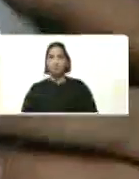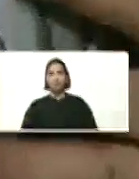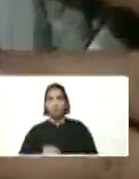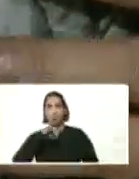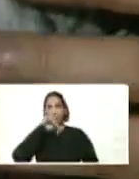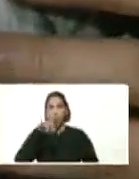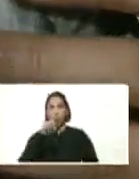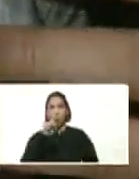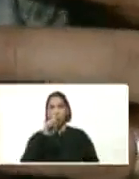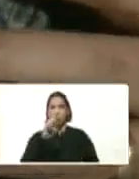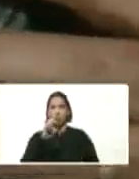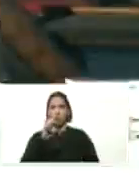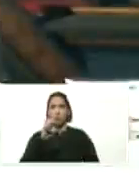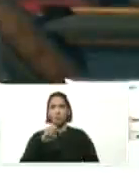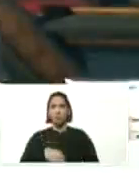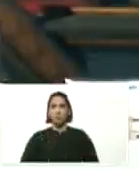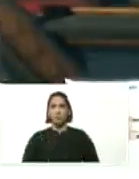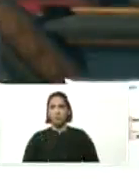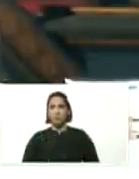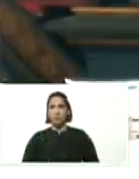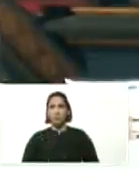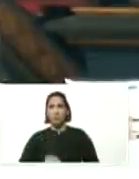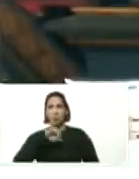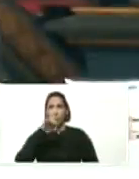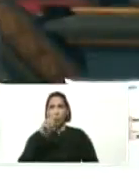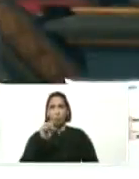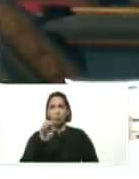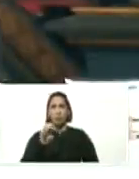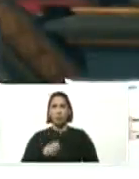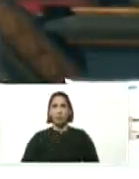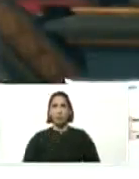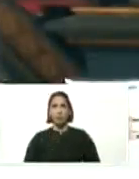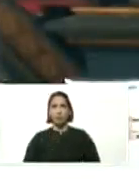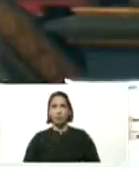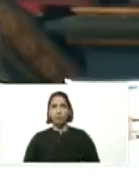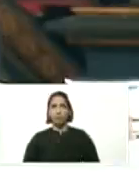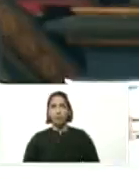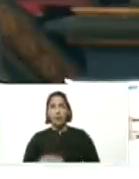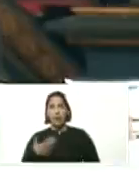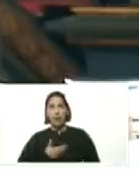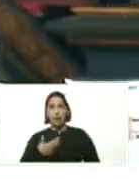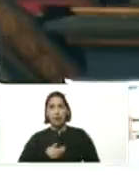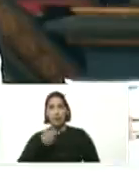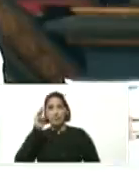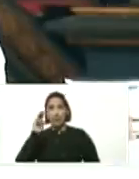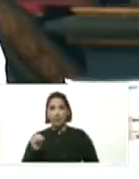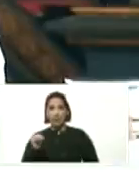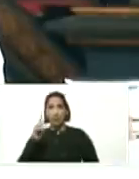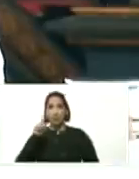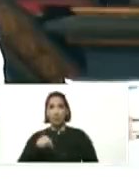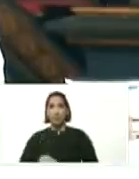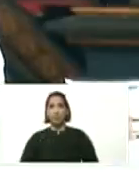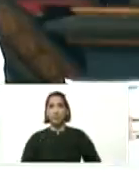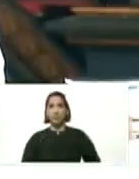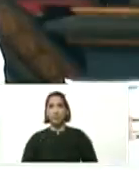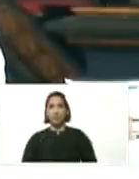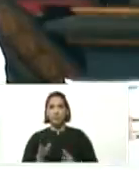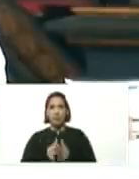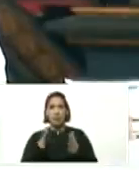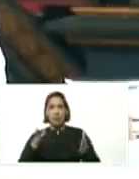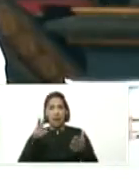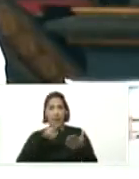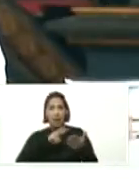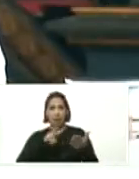José Vicente Rangel Ábalos, el Pepe Rangel de Petare. También un gran